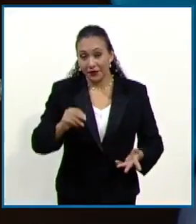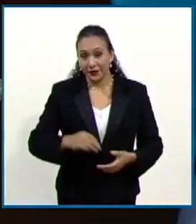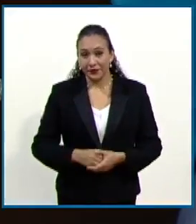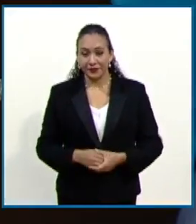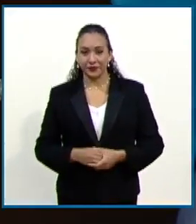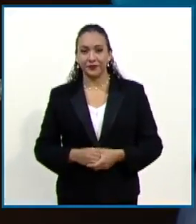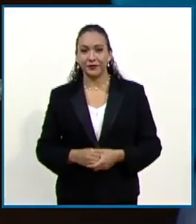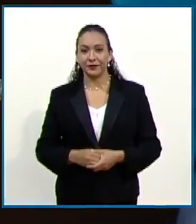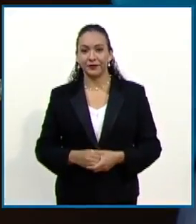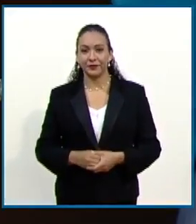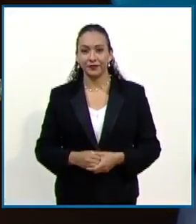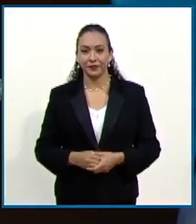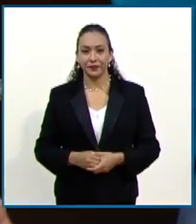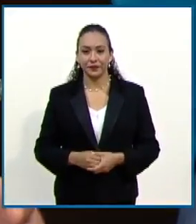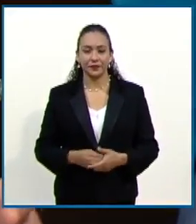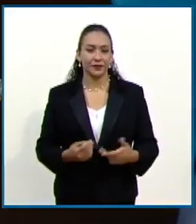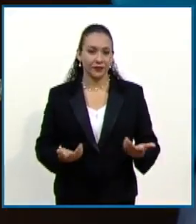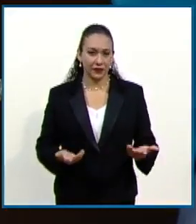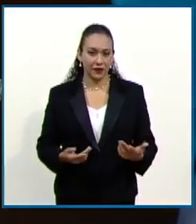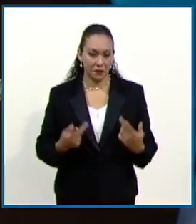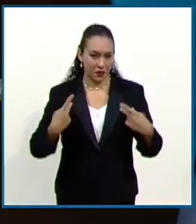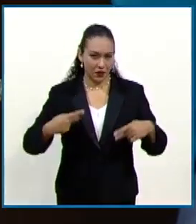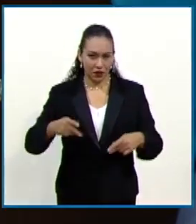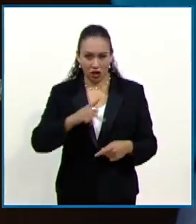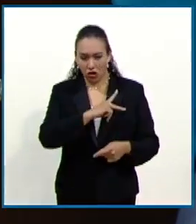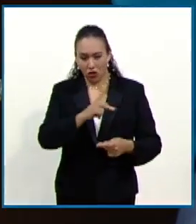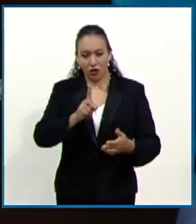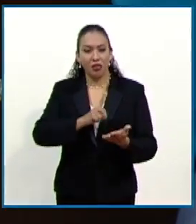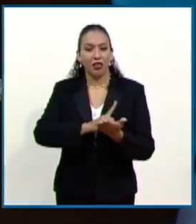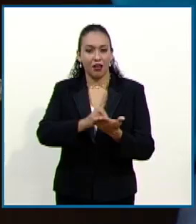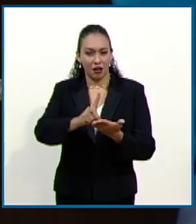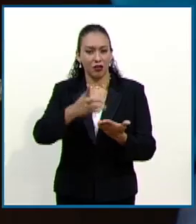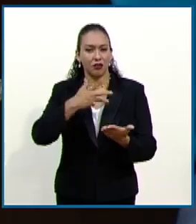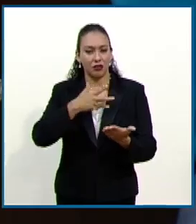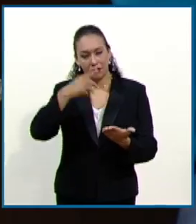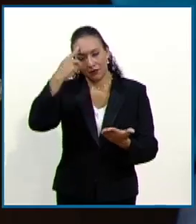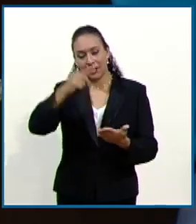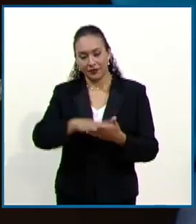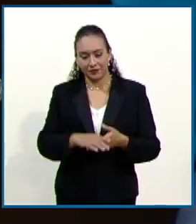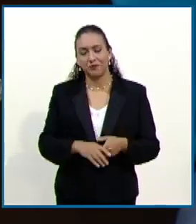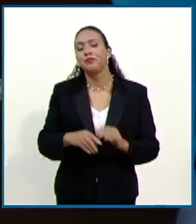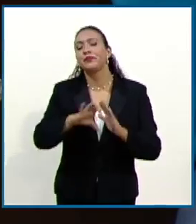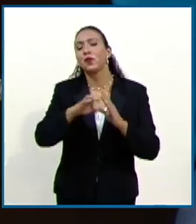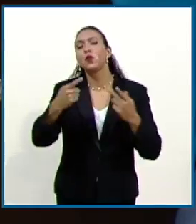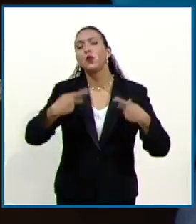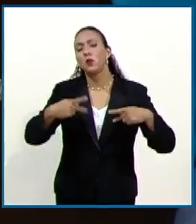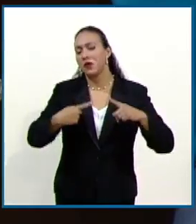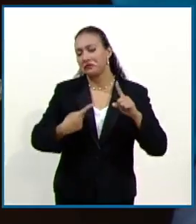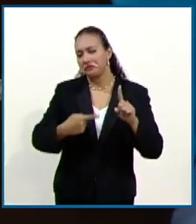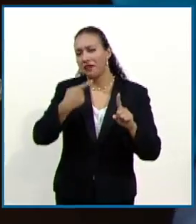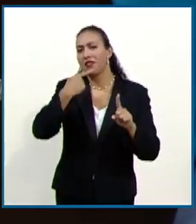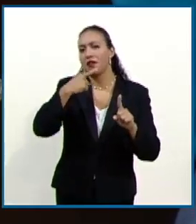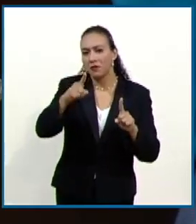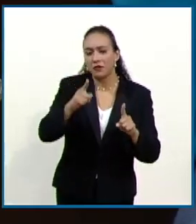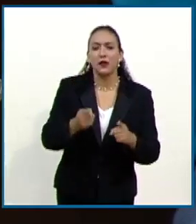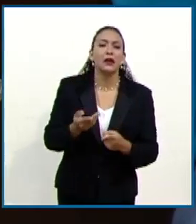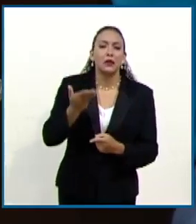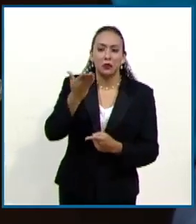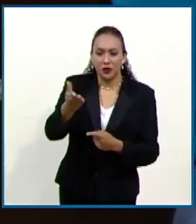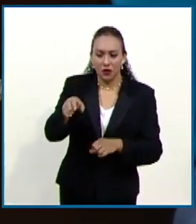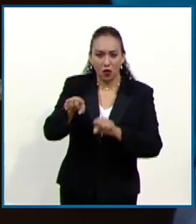La justicia como derecho de toda persona a tener acceso a tribunales competentes, independientes